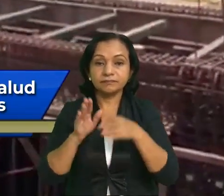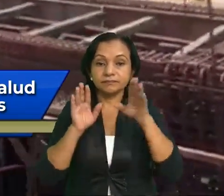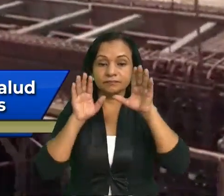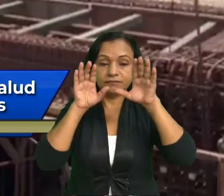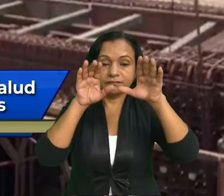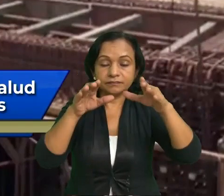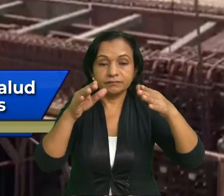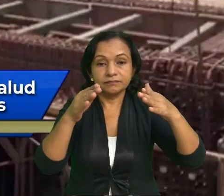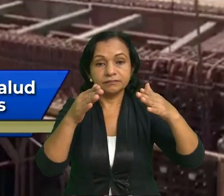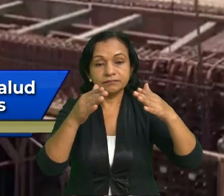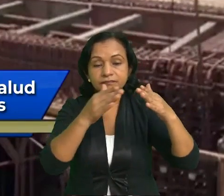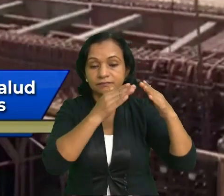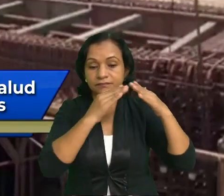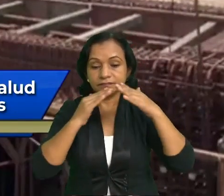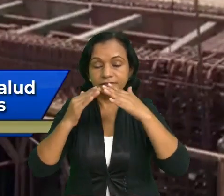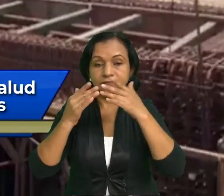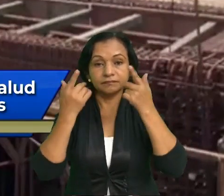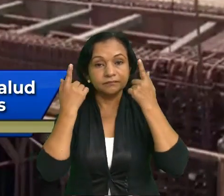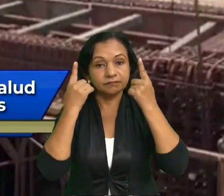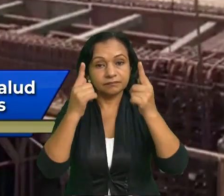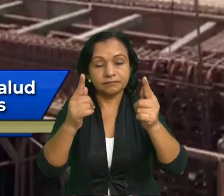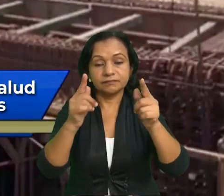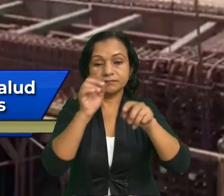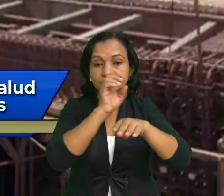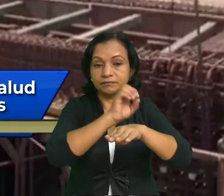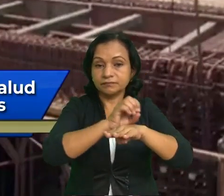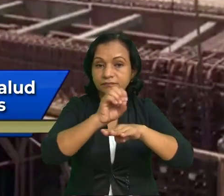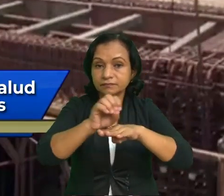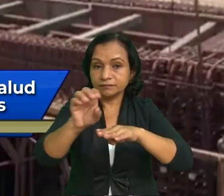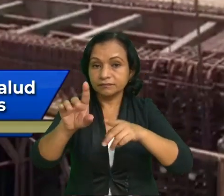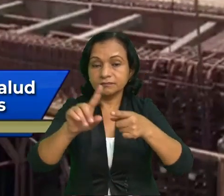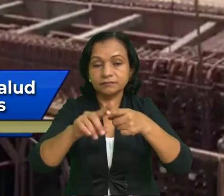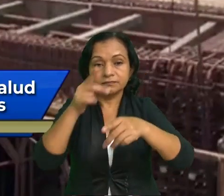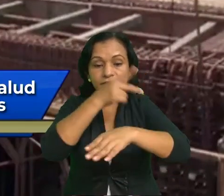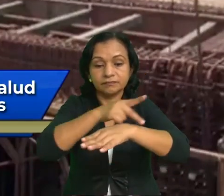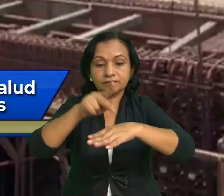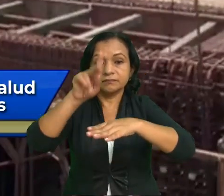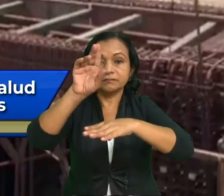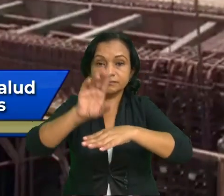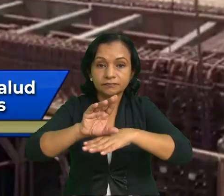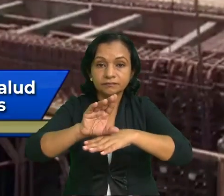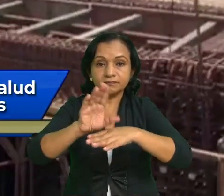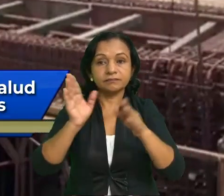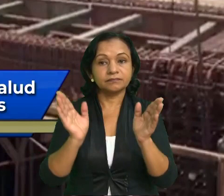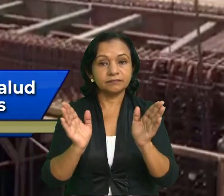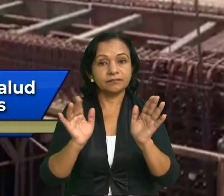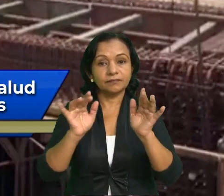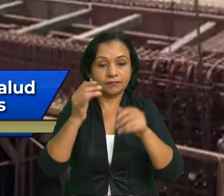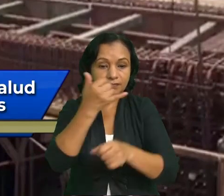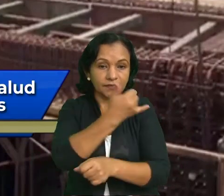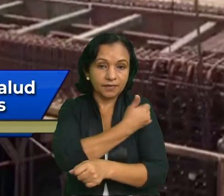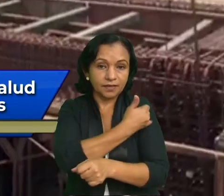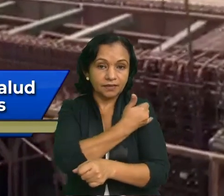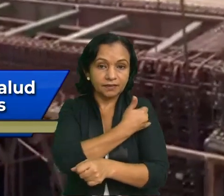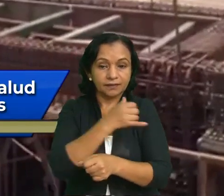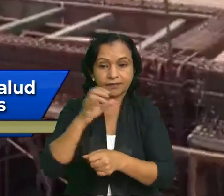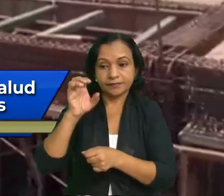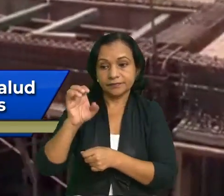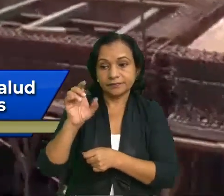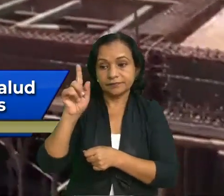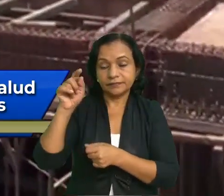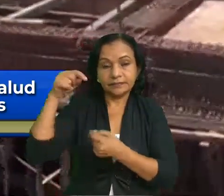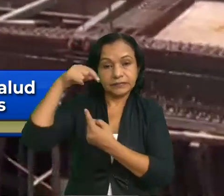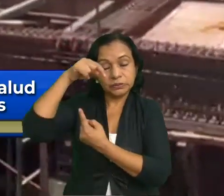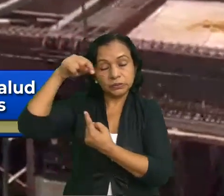chinandega como decíamos en ocotal en el propio bilwi que ya su hospital realmente con esto del eta sufrió